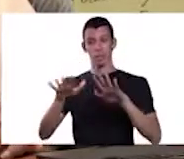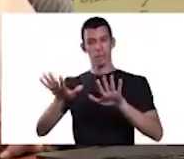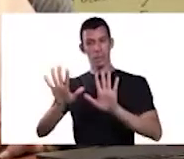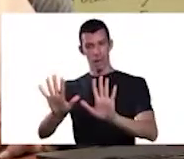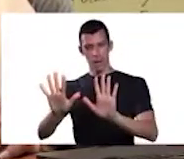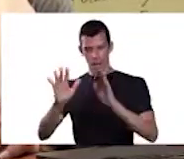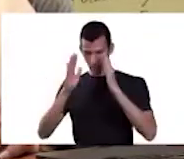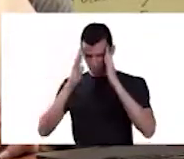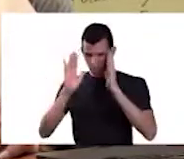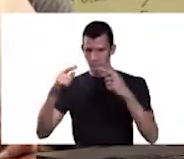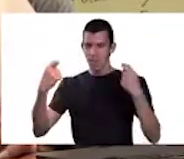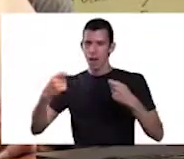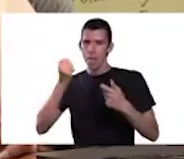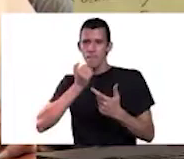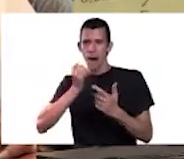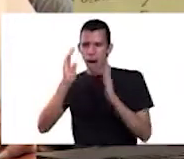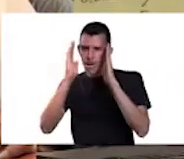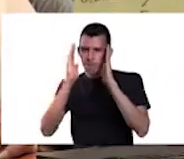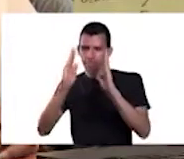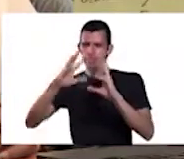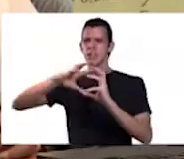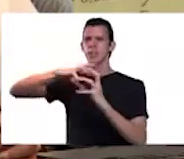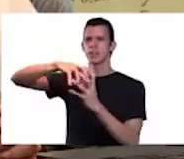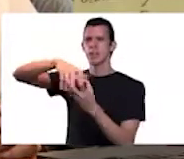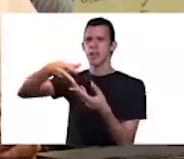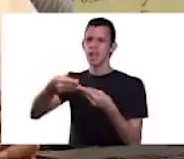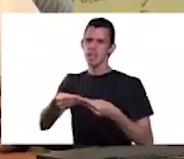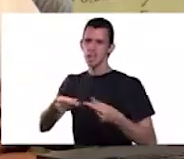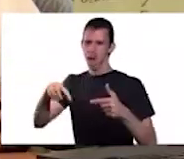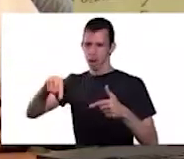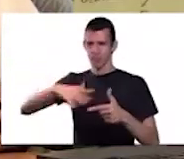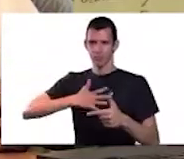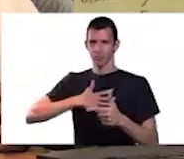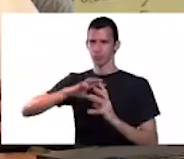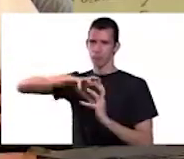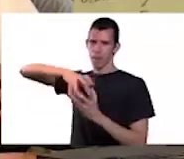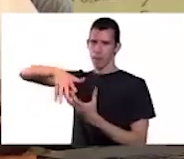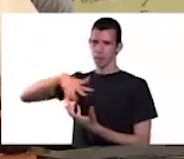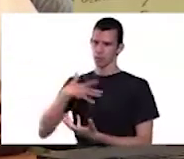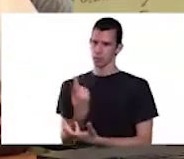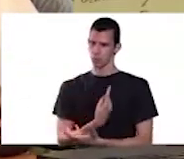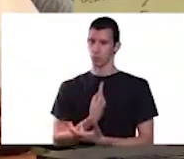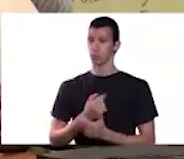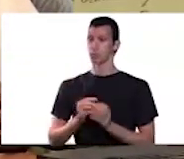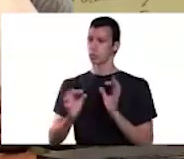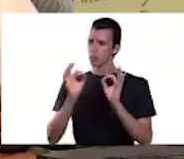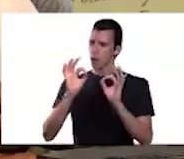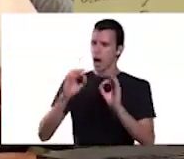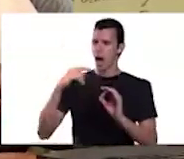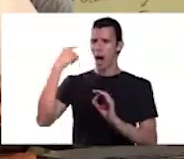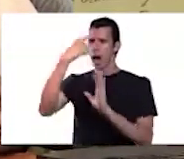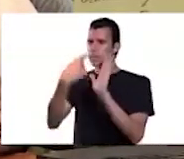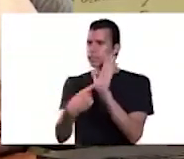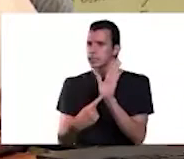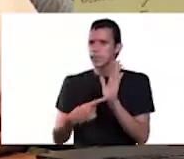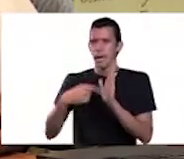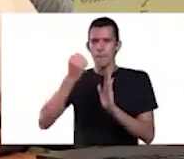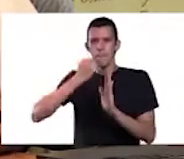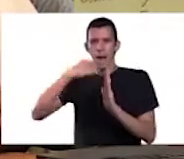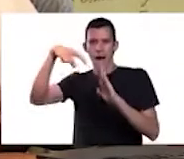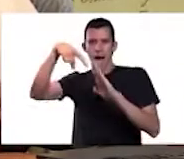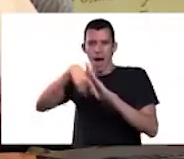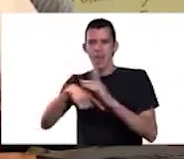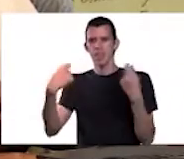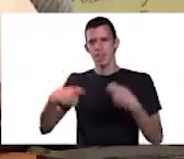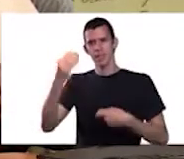que subrayar la Tierra, que es nuestro planeta y que tiene determinadas características que deben conocerse, que